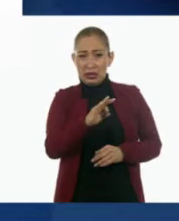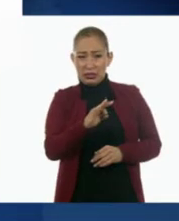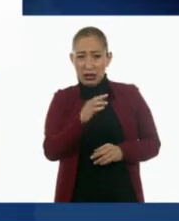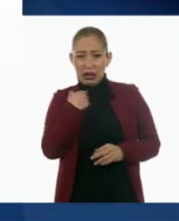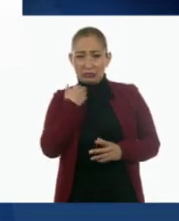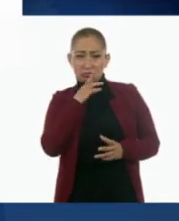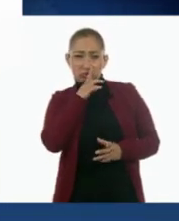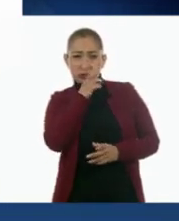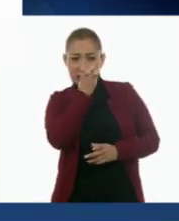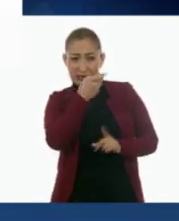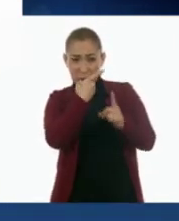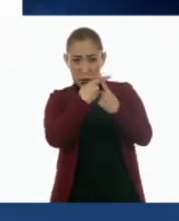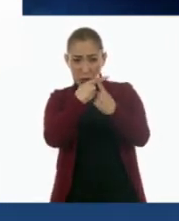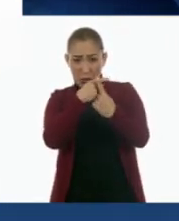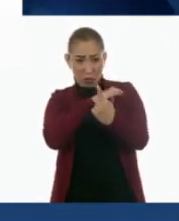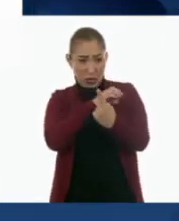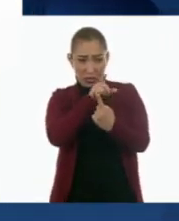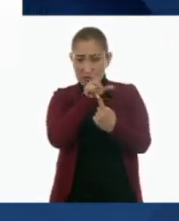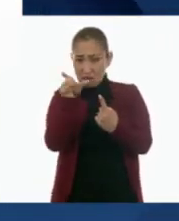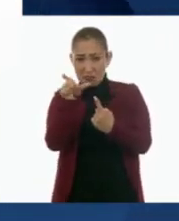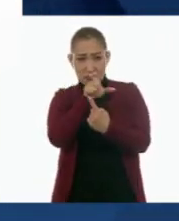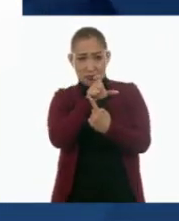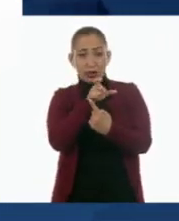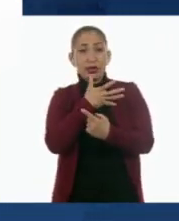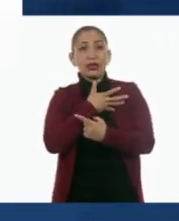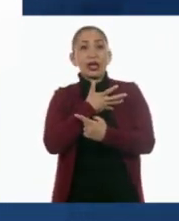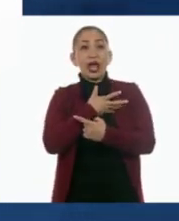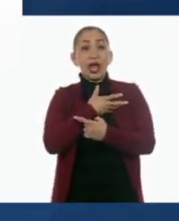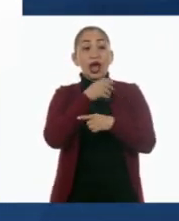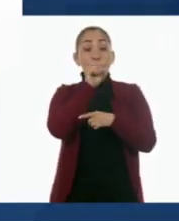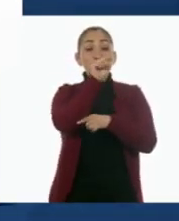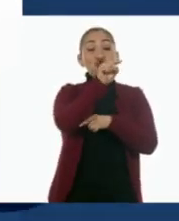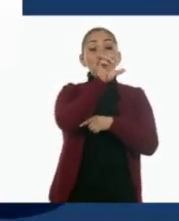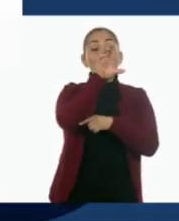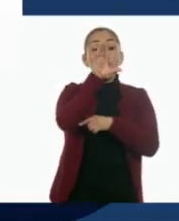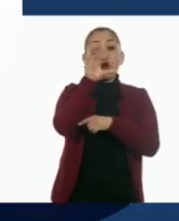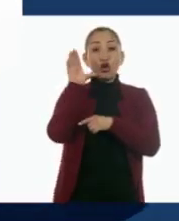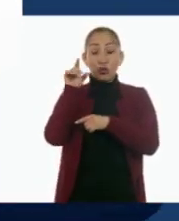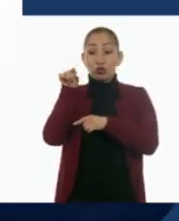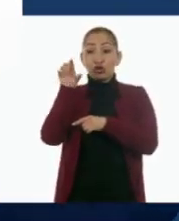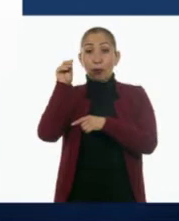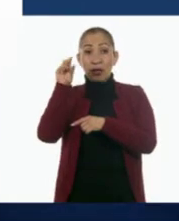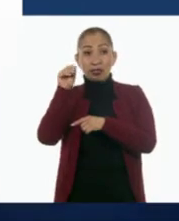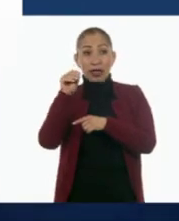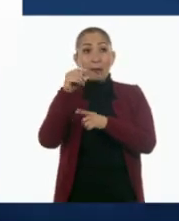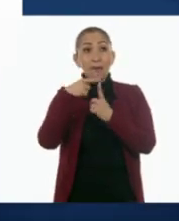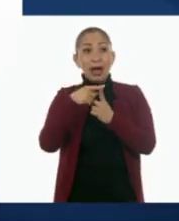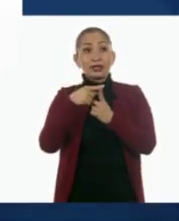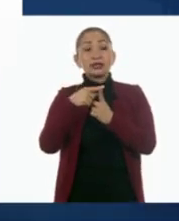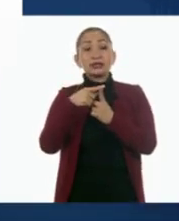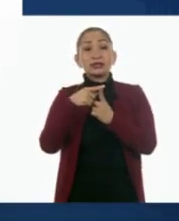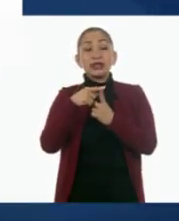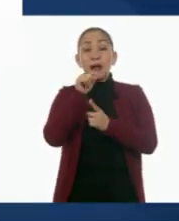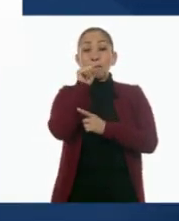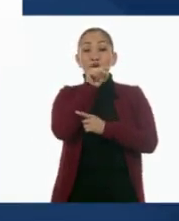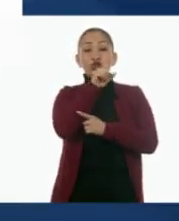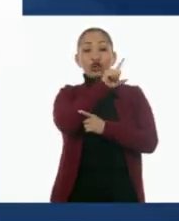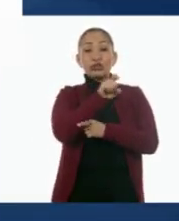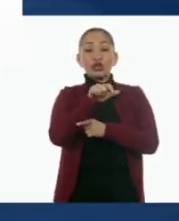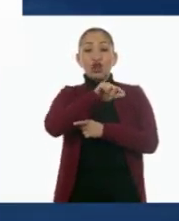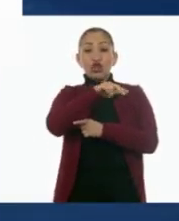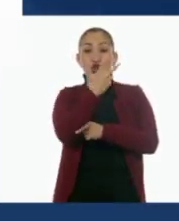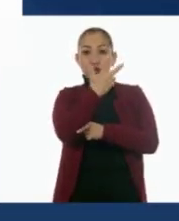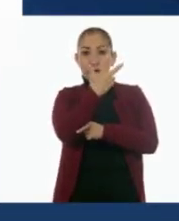¿podemos resolver esta suma? Y tenemos ahí punto 90, o sea, 90 centésimos, más punto